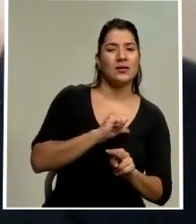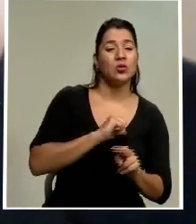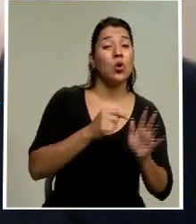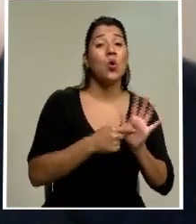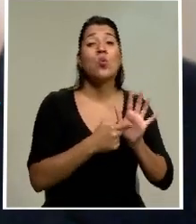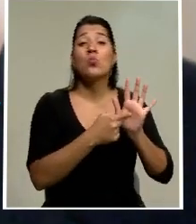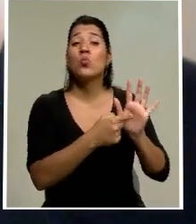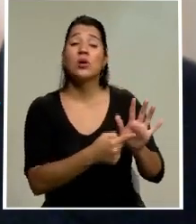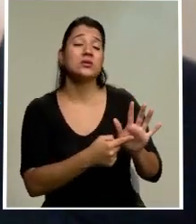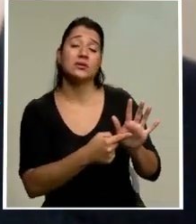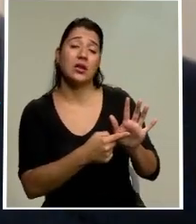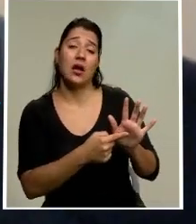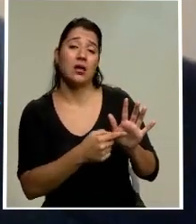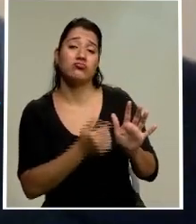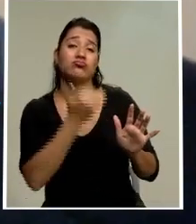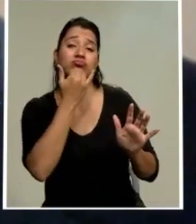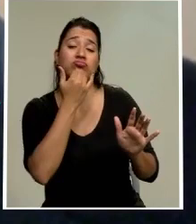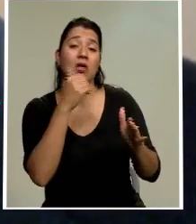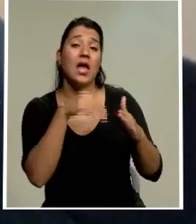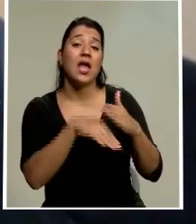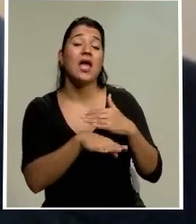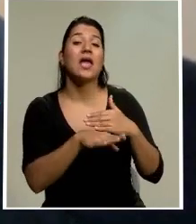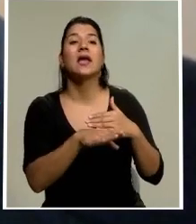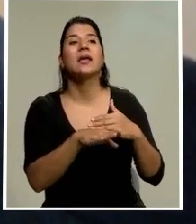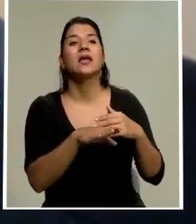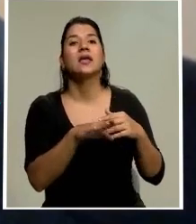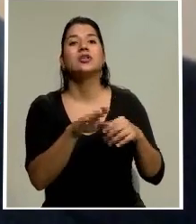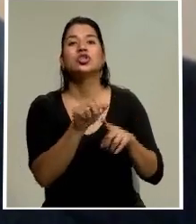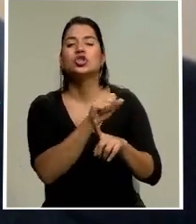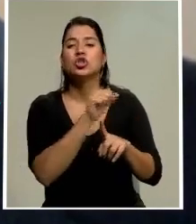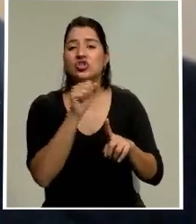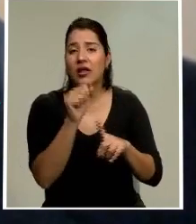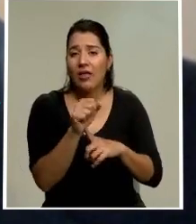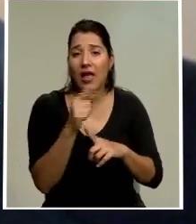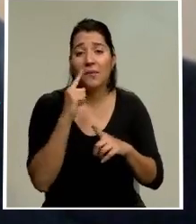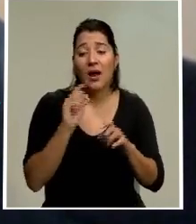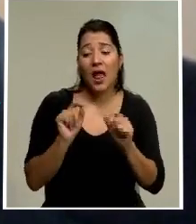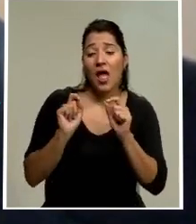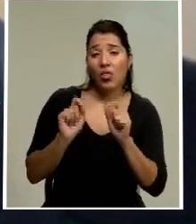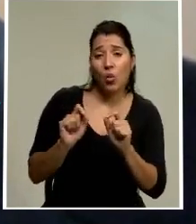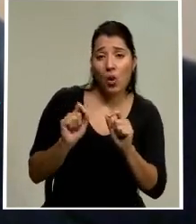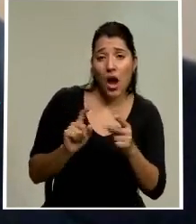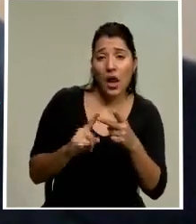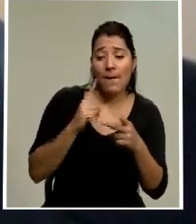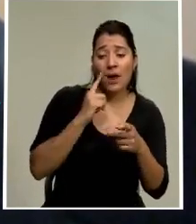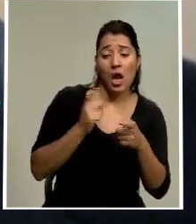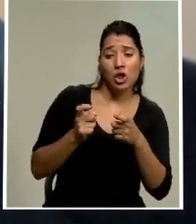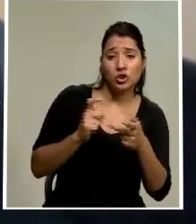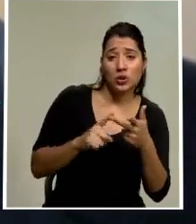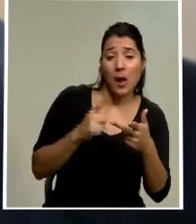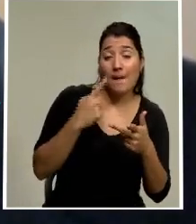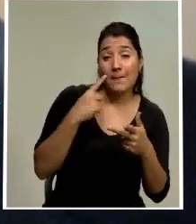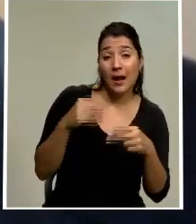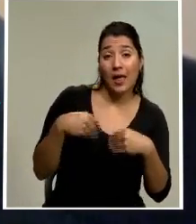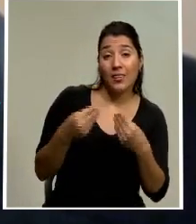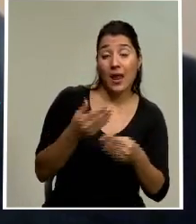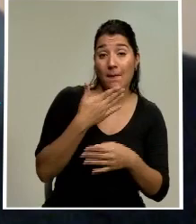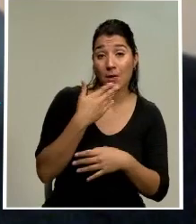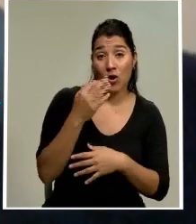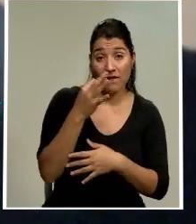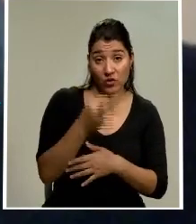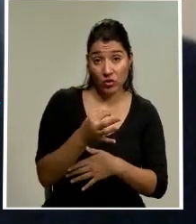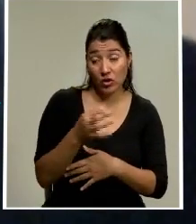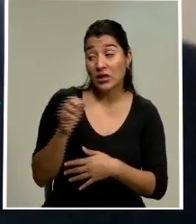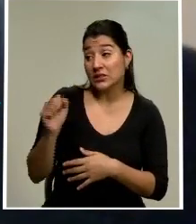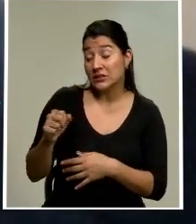fracaso colectivo como sociedad para educarlo, para contenerlo, para darle un futuro. Eso es, yo